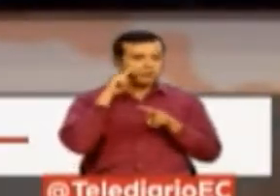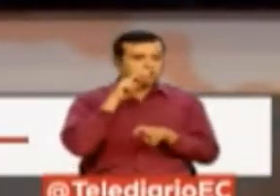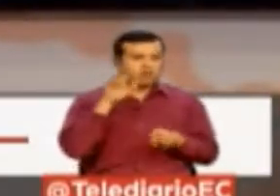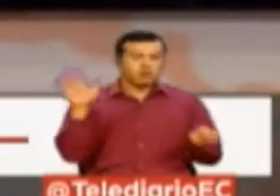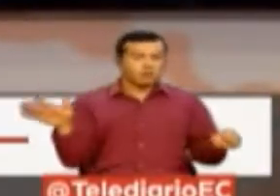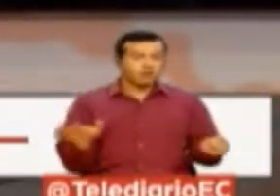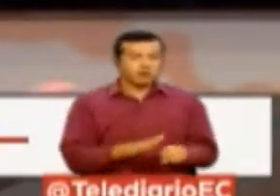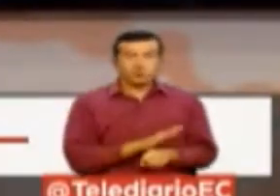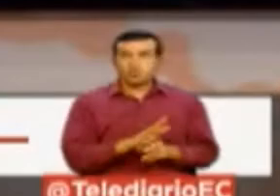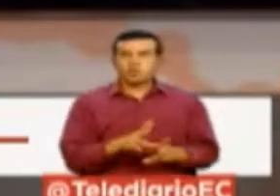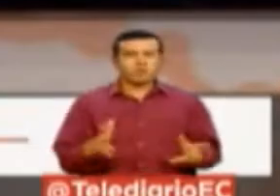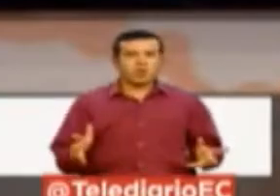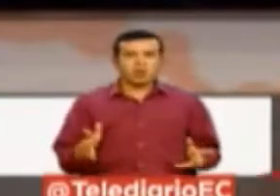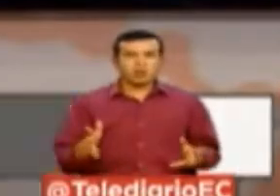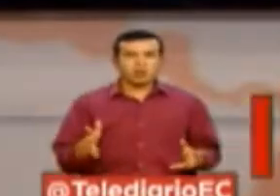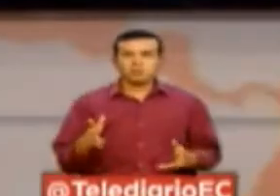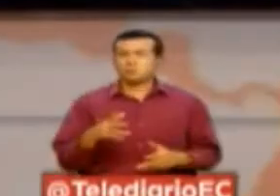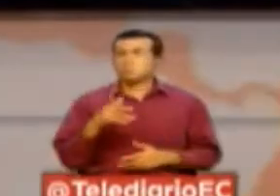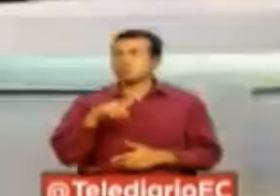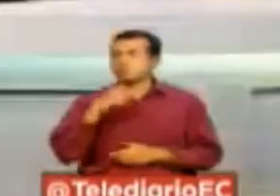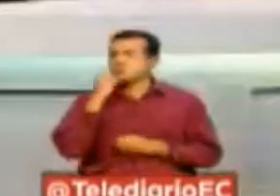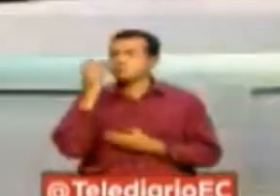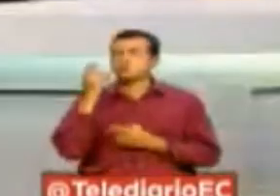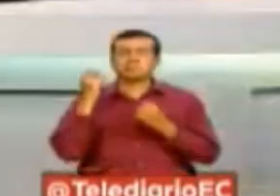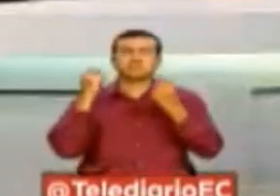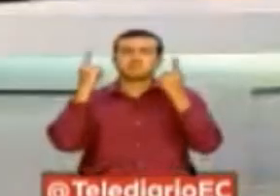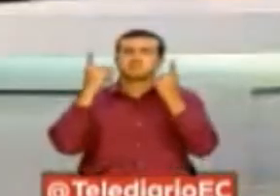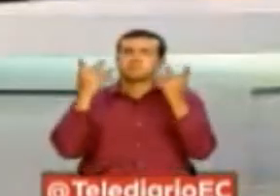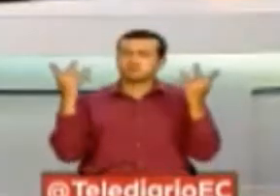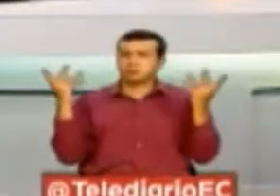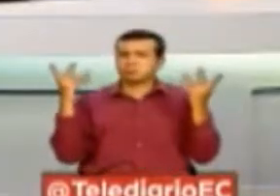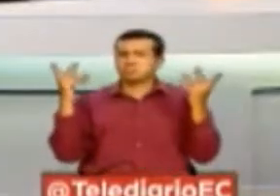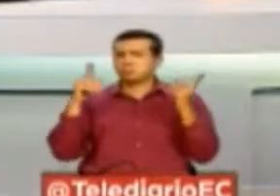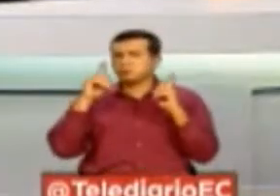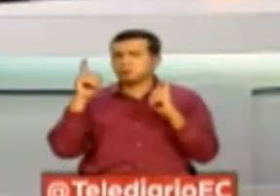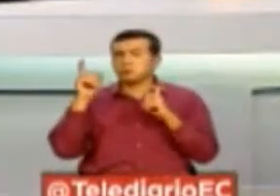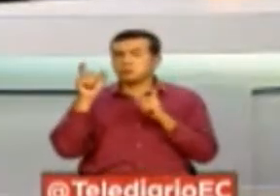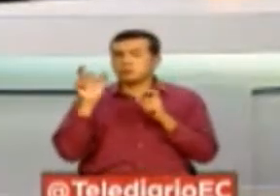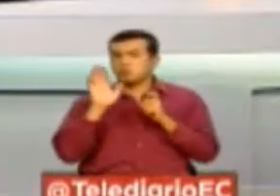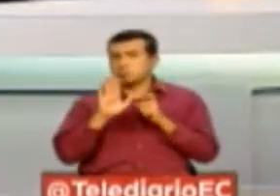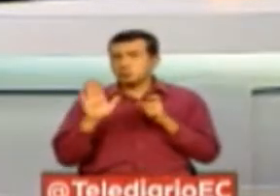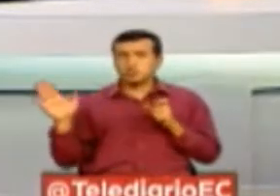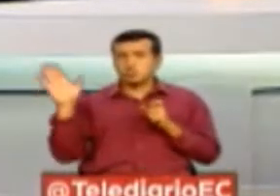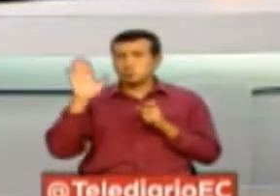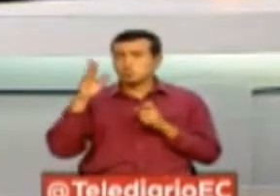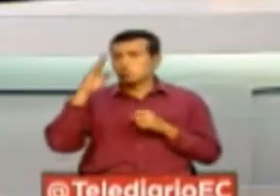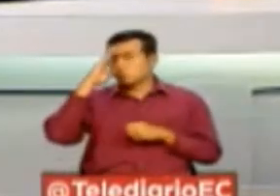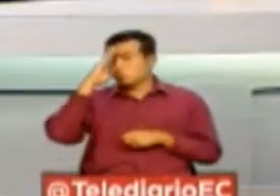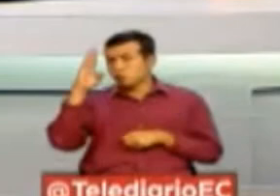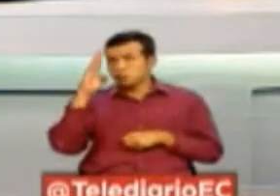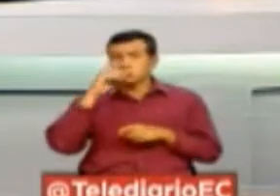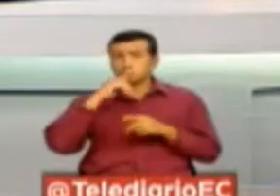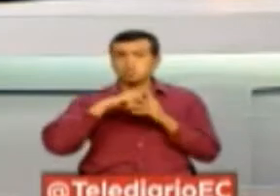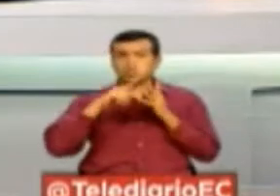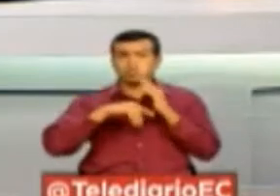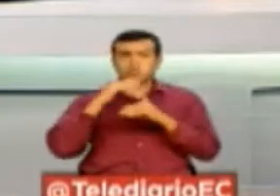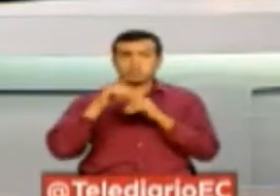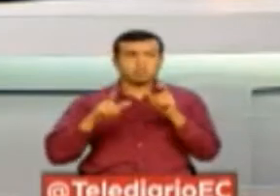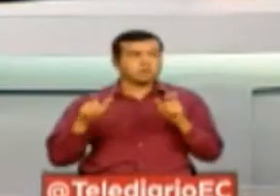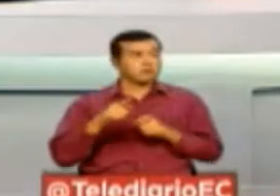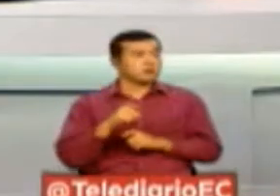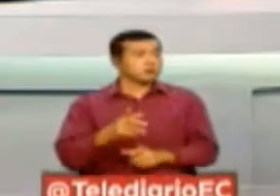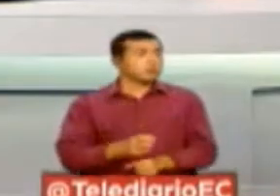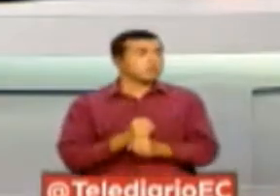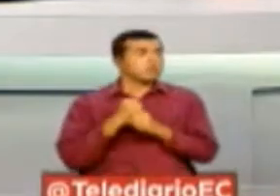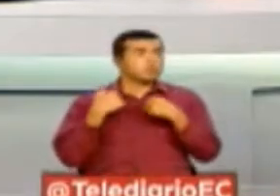investigación oficial por parte de la policía sin duda insólito y la cuestión es si los mecanismos de inteligencia y los procedimientos no son